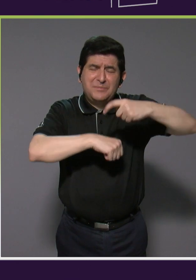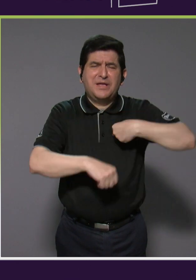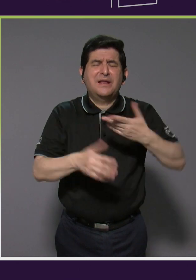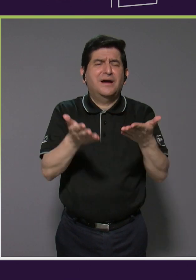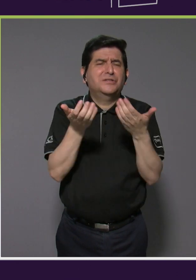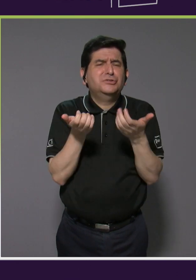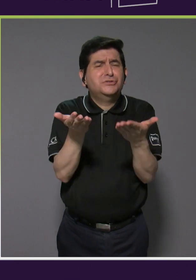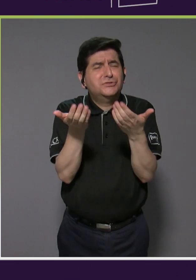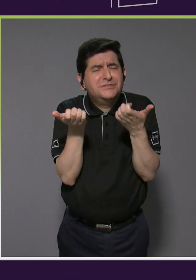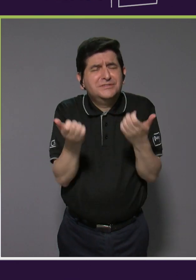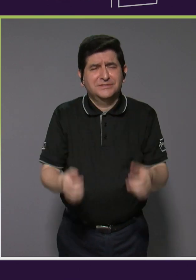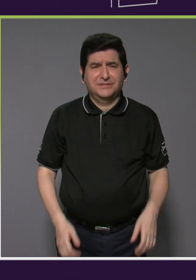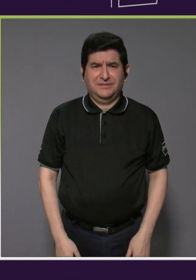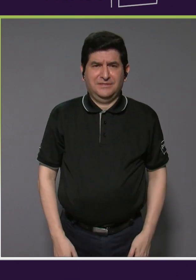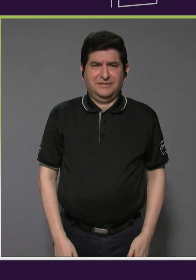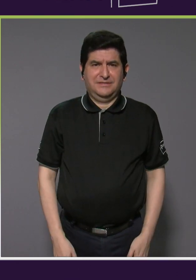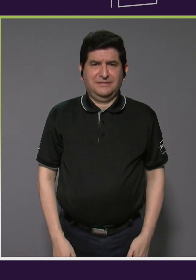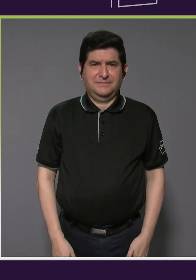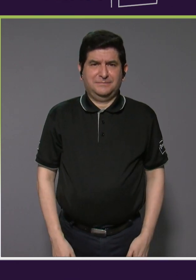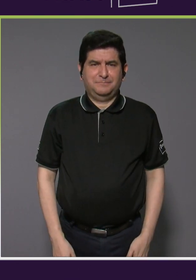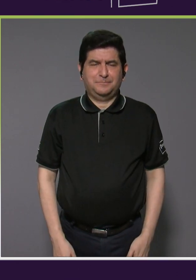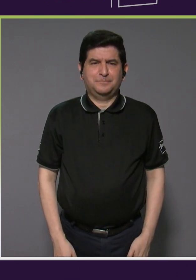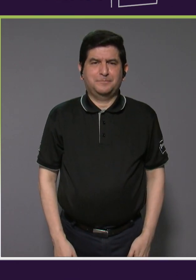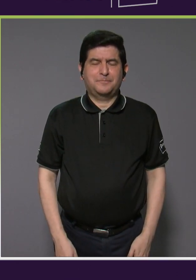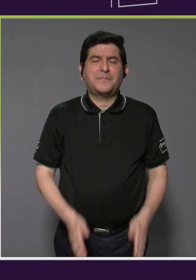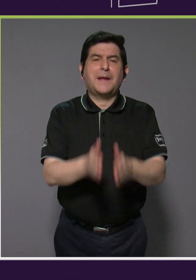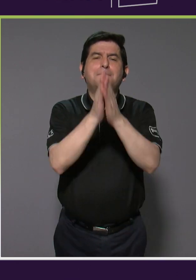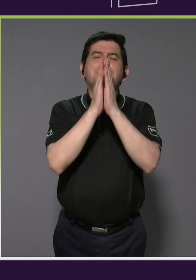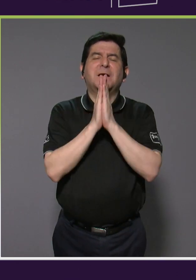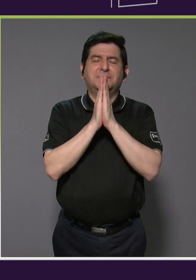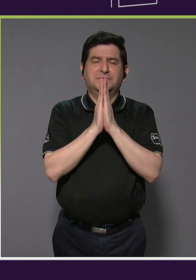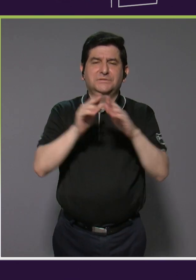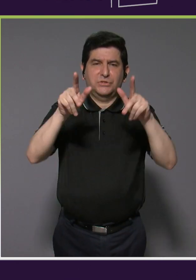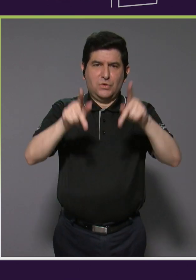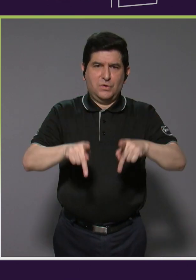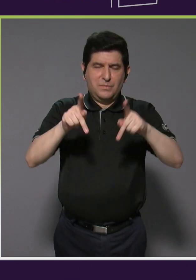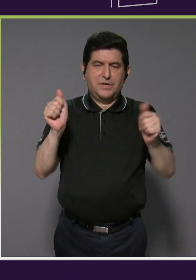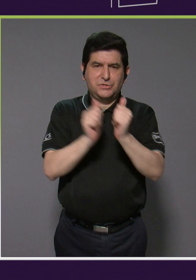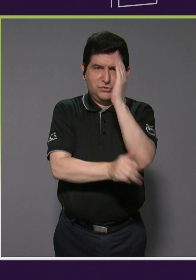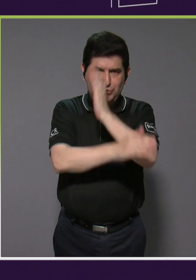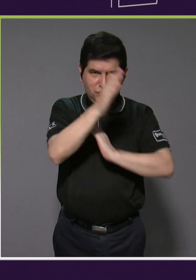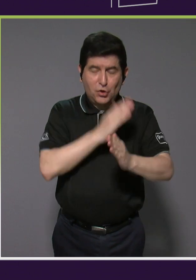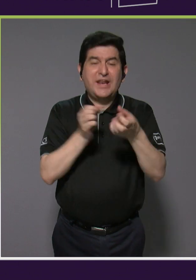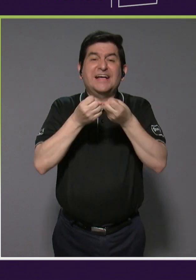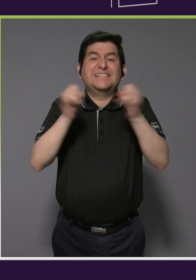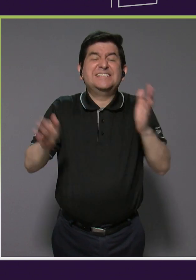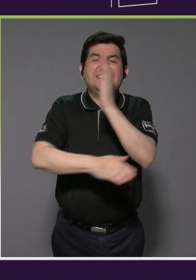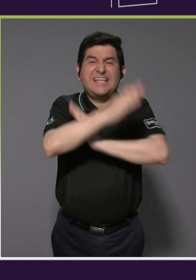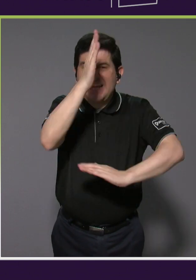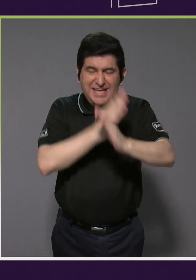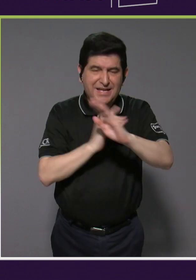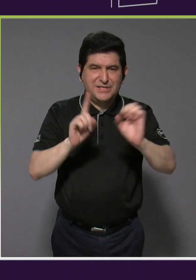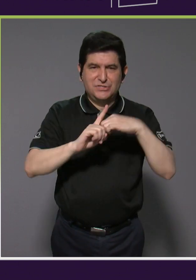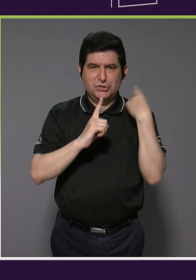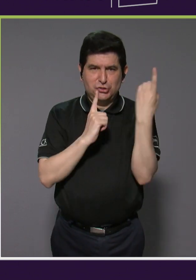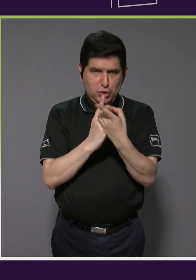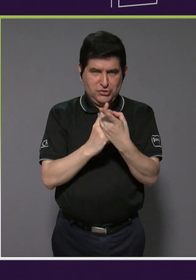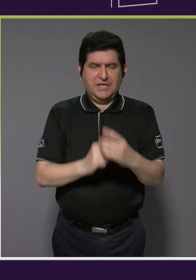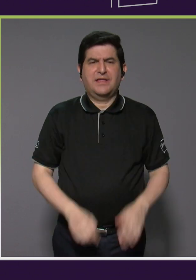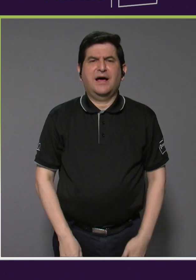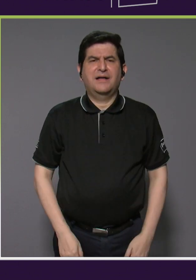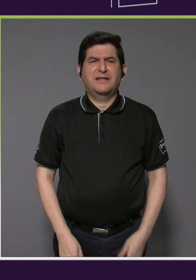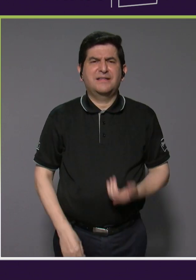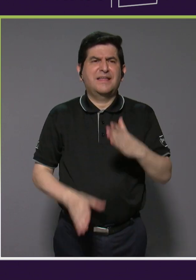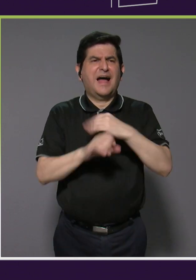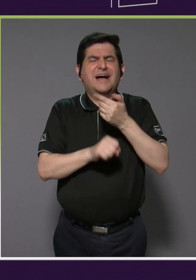gustaría que hiciéramos un llamado a las personas con discapacidad y sin discapacidad, la sociedad civil. ¿Qué